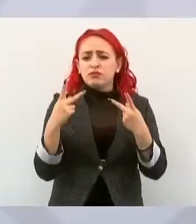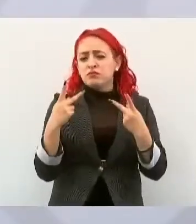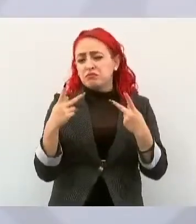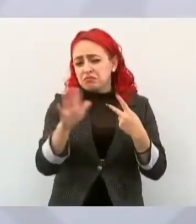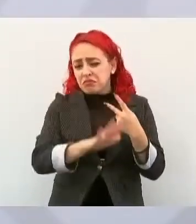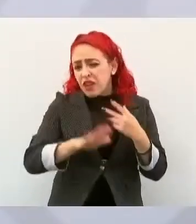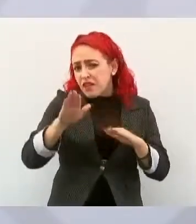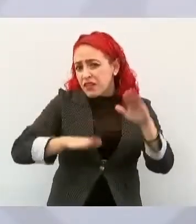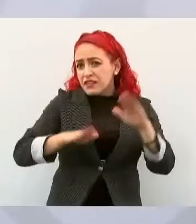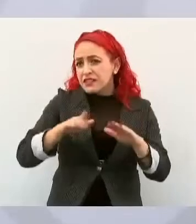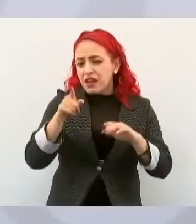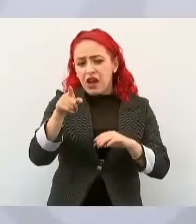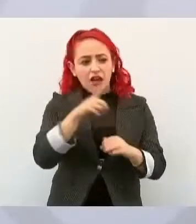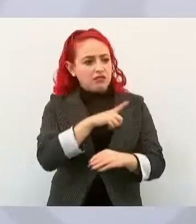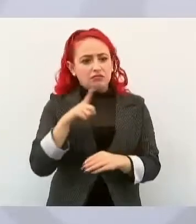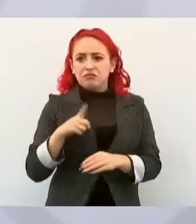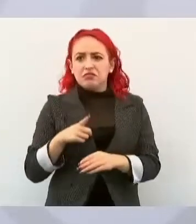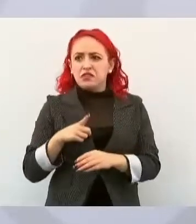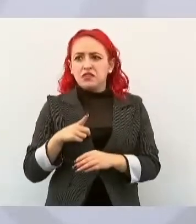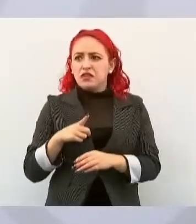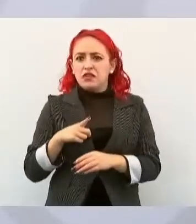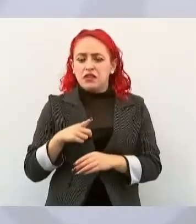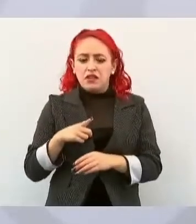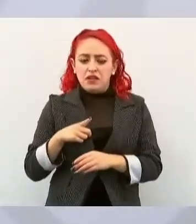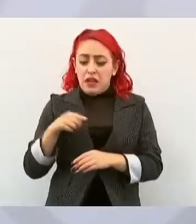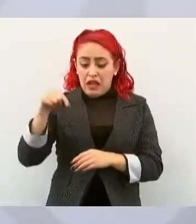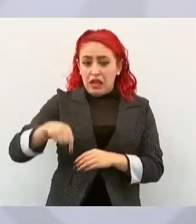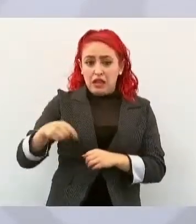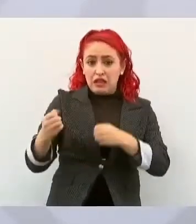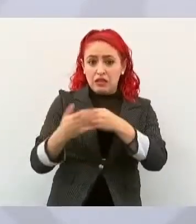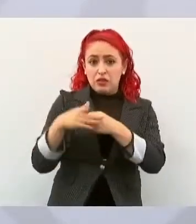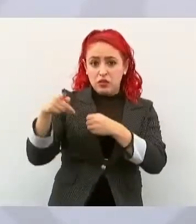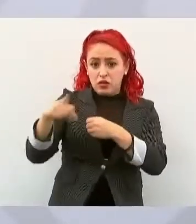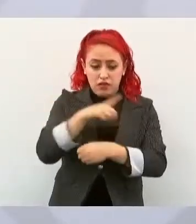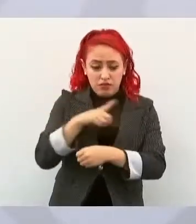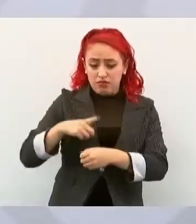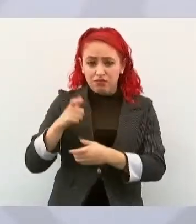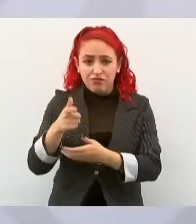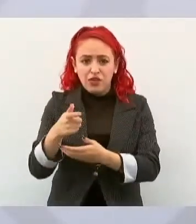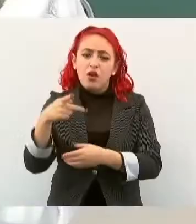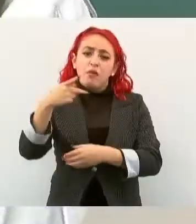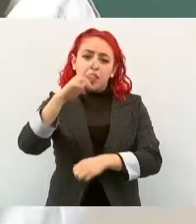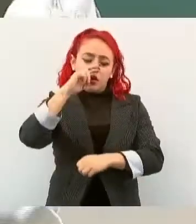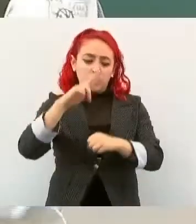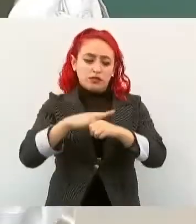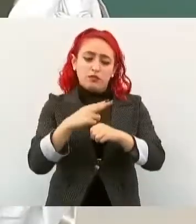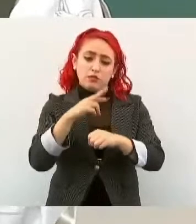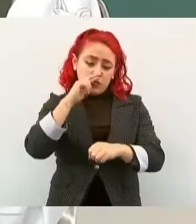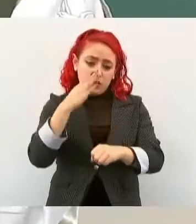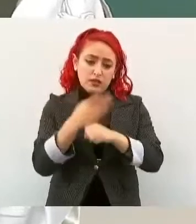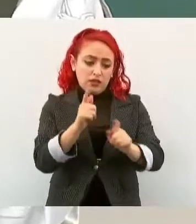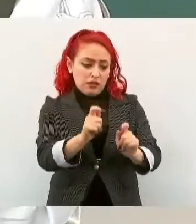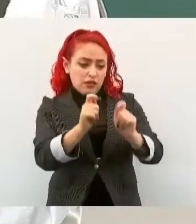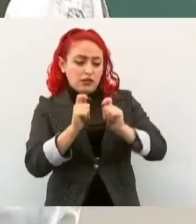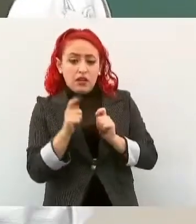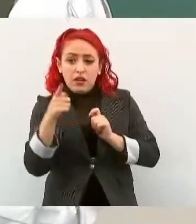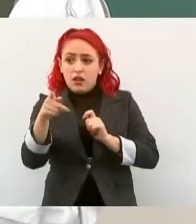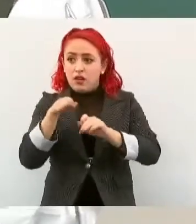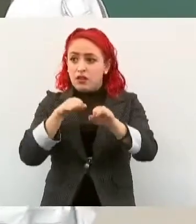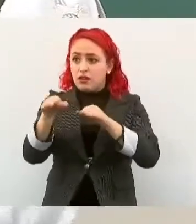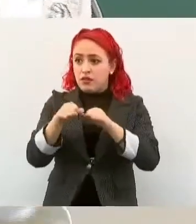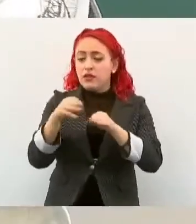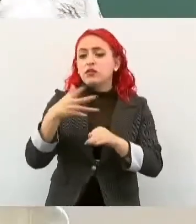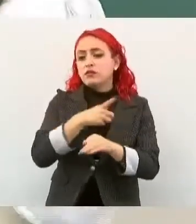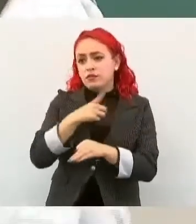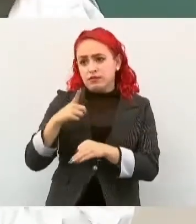puede pensar, bueno, es una deuda que no generó esta administración, pero se hace cargo porque las cuotas que pusieron los trabajadores